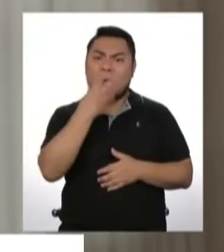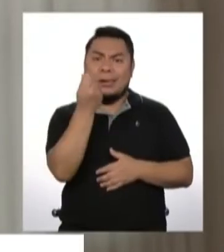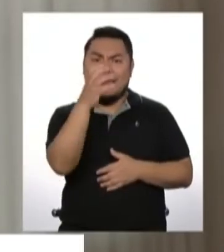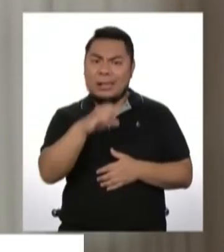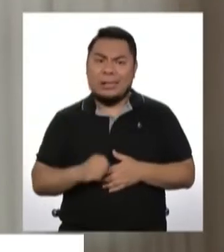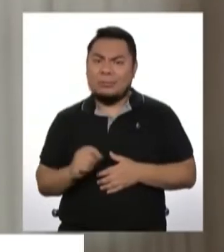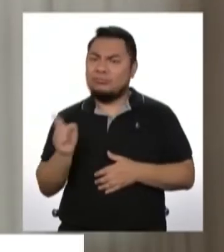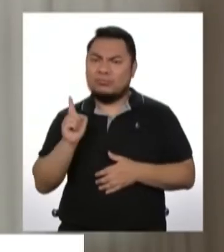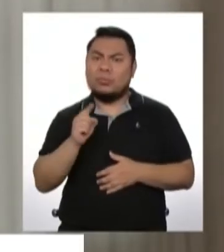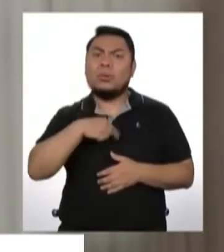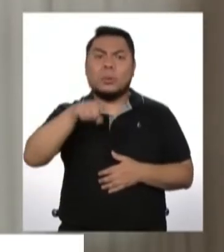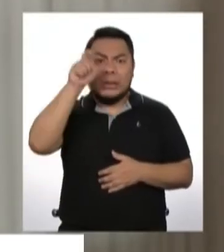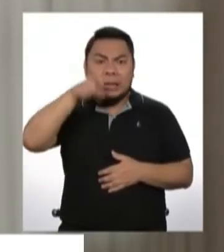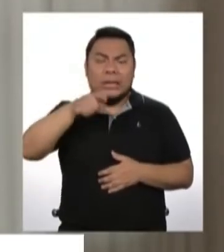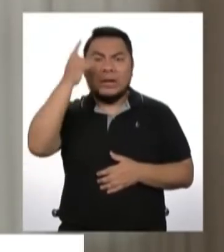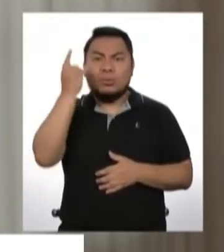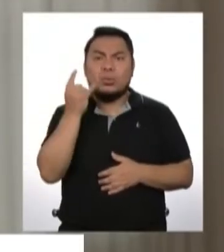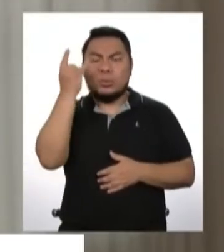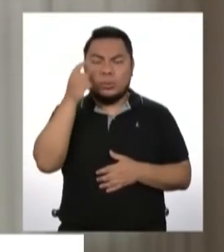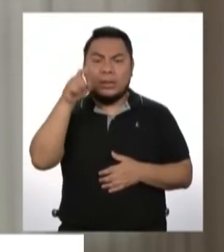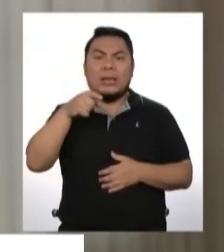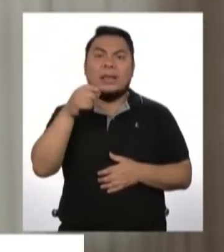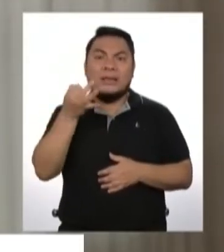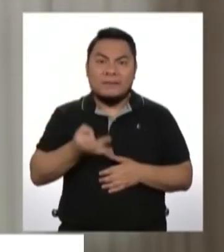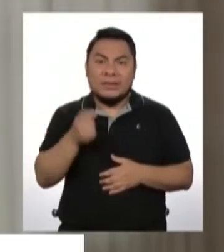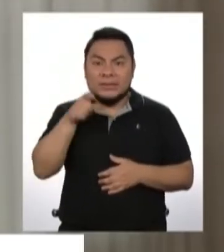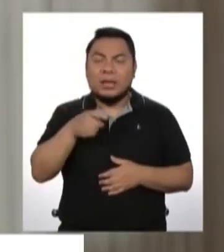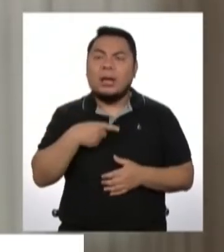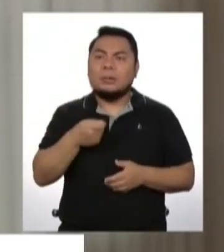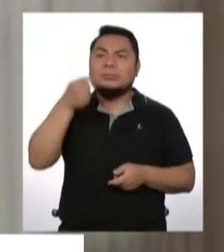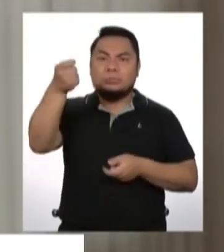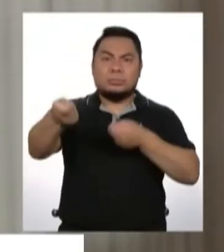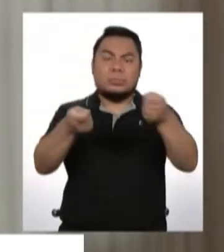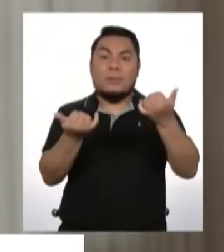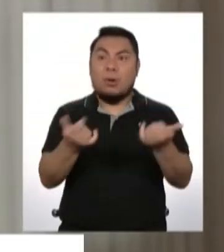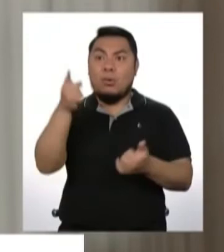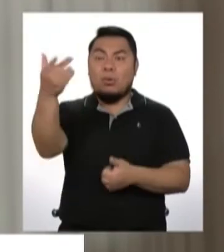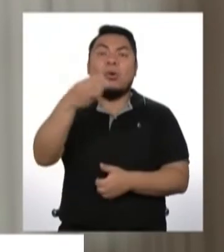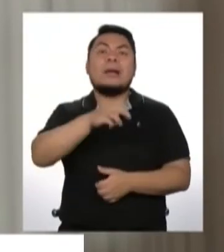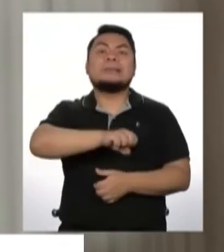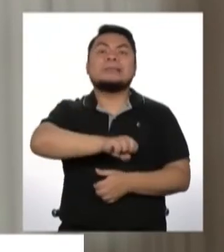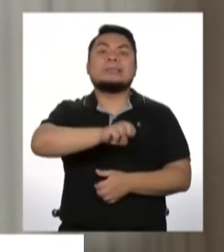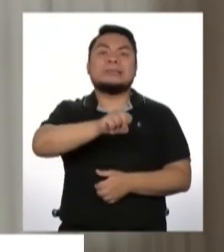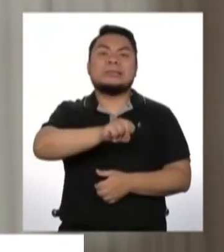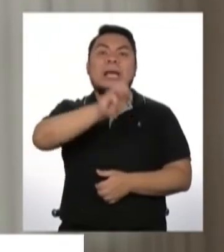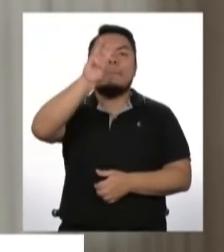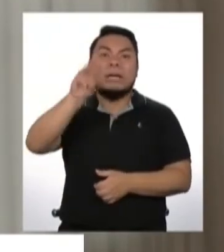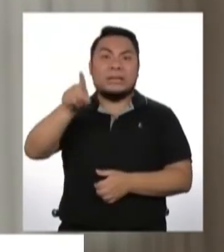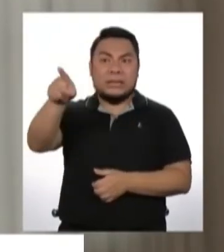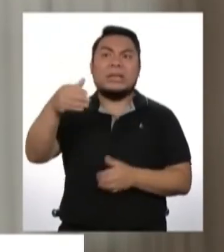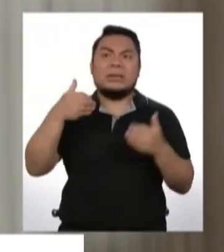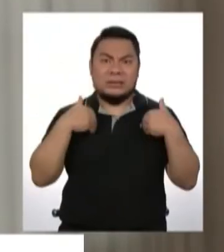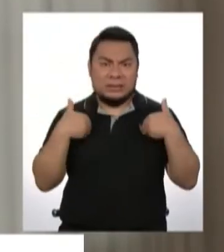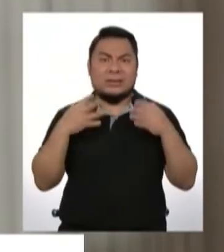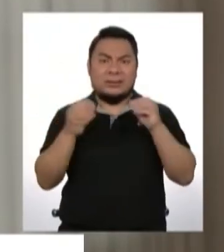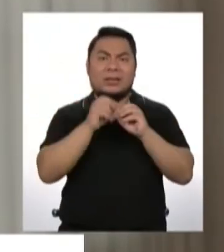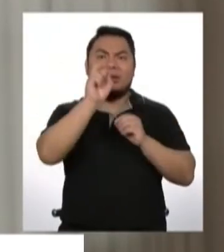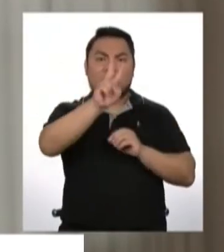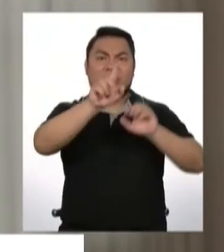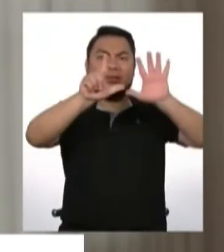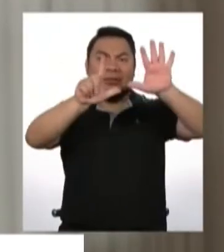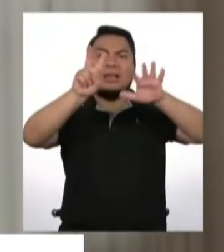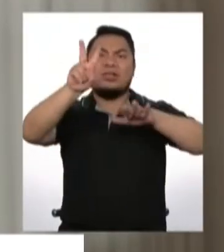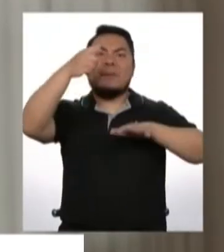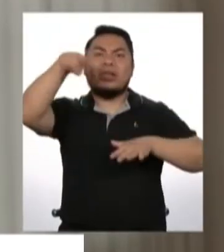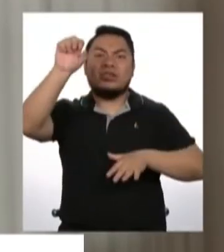sean necesarios para atender la emergencia, pero al día de hoy el Gobierno Regional de San Martín y sus unidades ejecutoras cuentan con 272